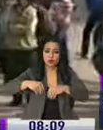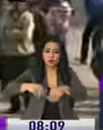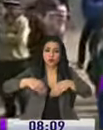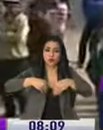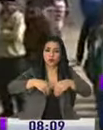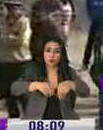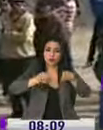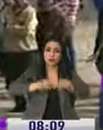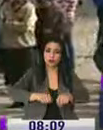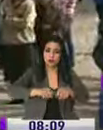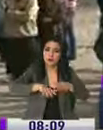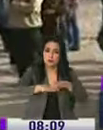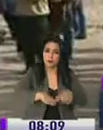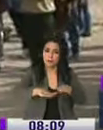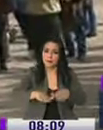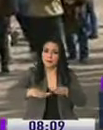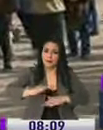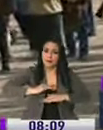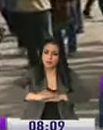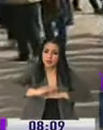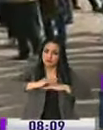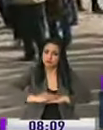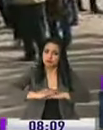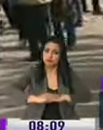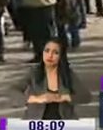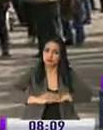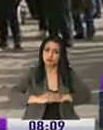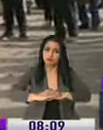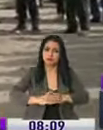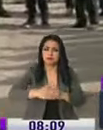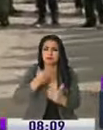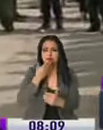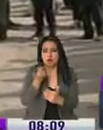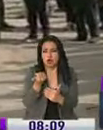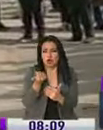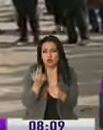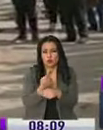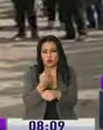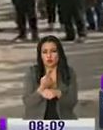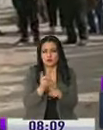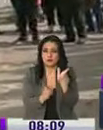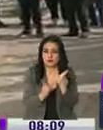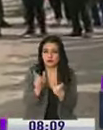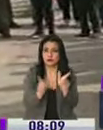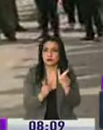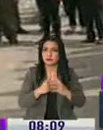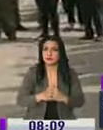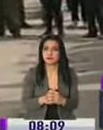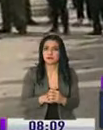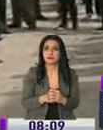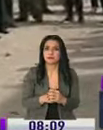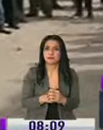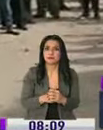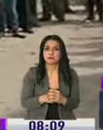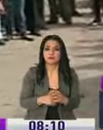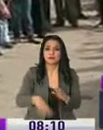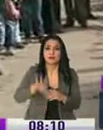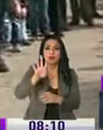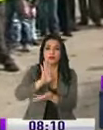poder compactar la vía y tener una mejor utilidad para los usuarios aquí. Aproximadamente 4